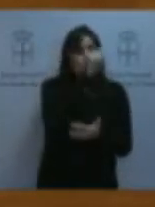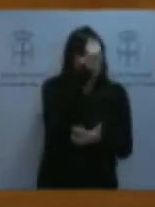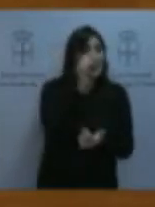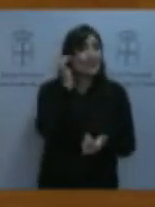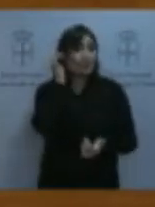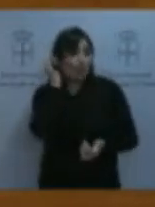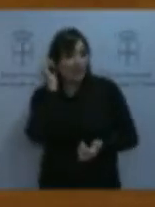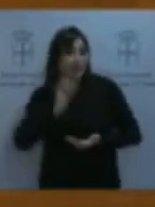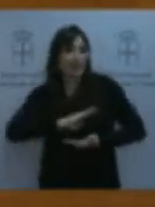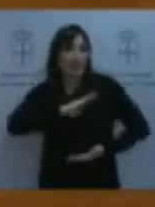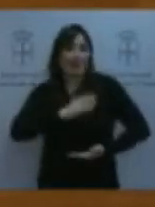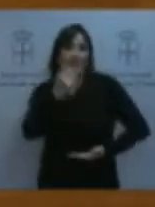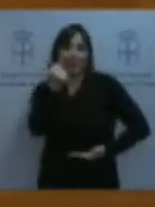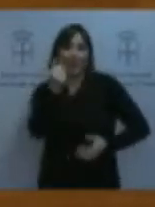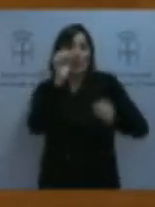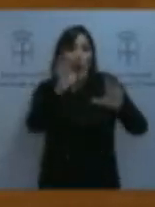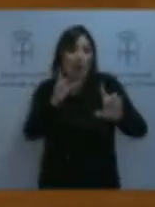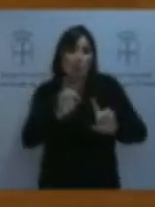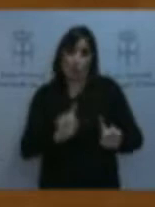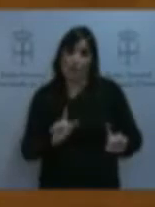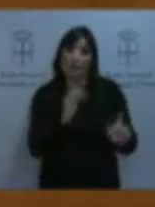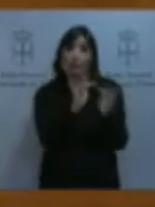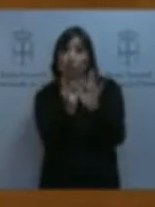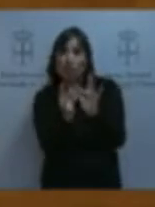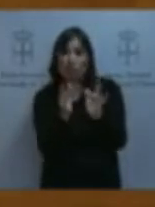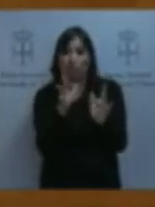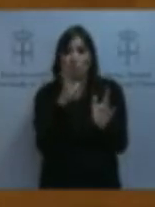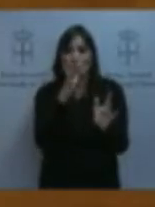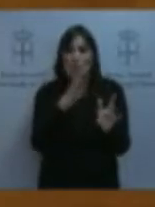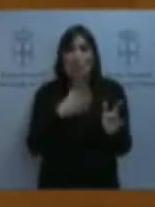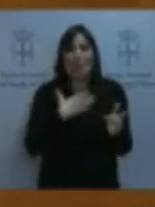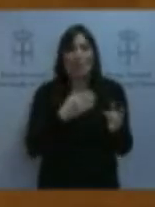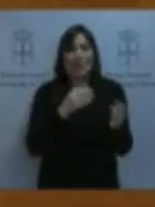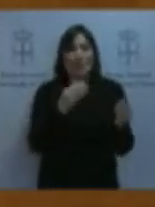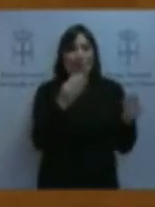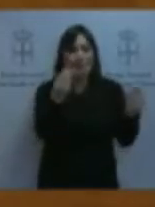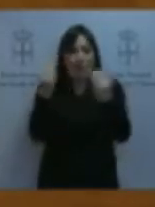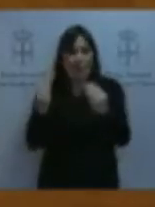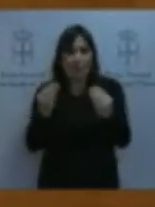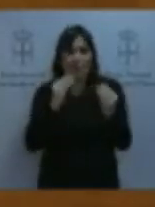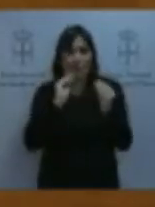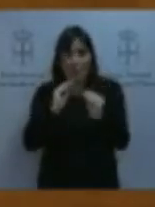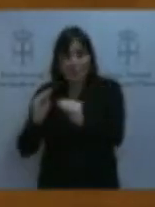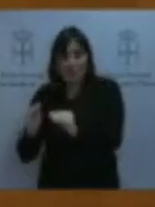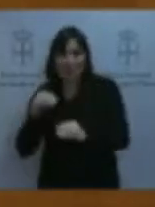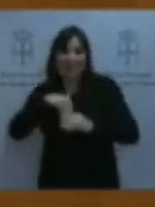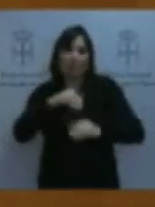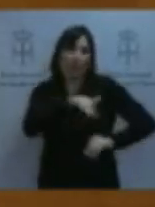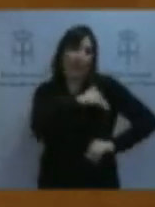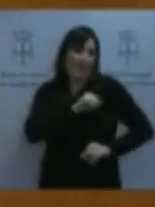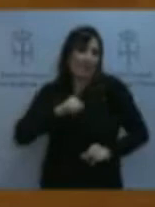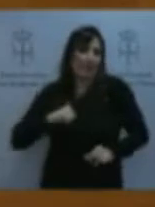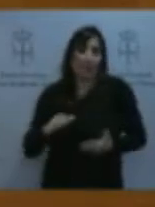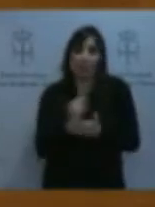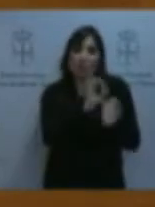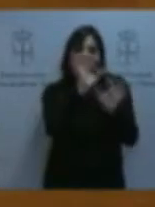tampoco contactos para disponer de buenos preparadores o para pagarse la formación en academias privadas. Por ello, entendemos que la Administración pública debe